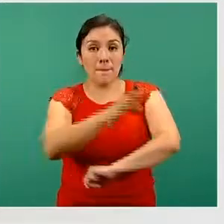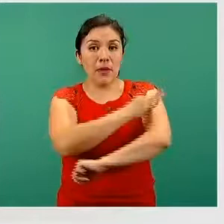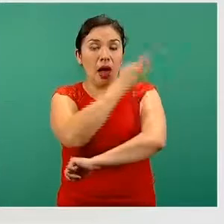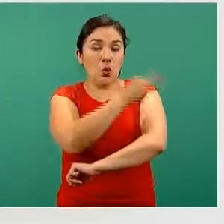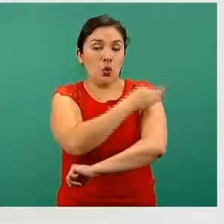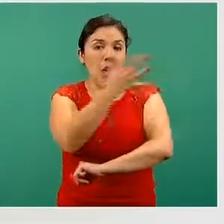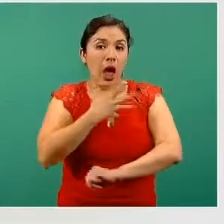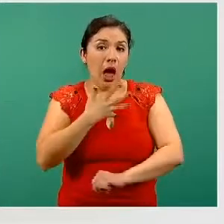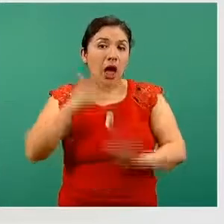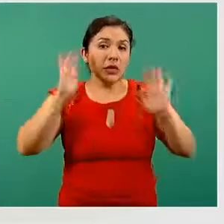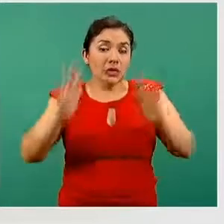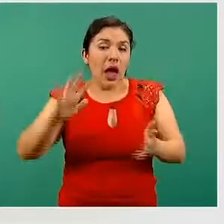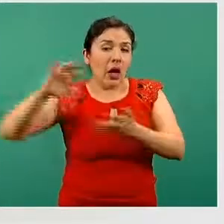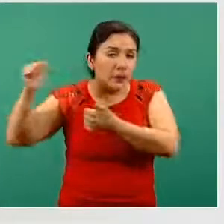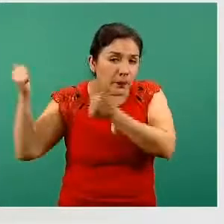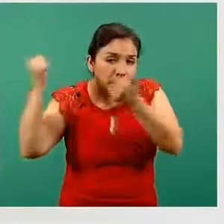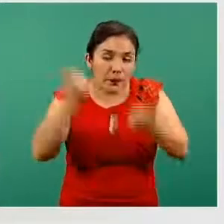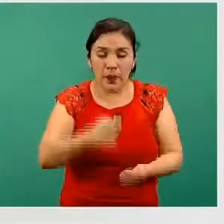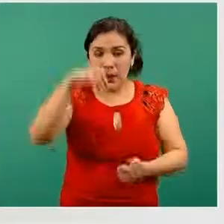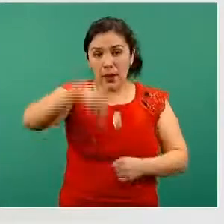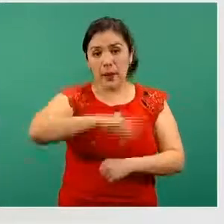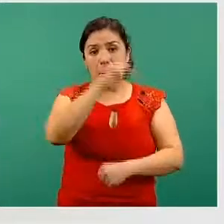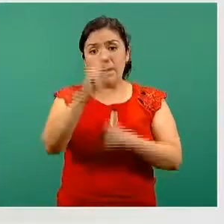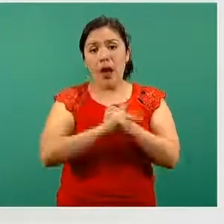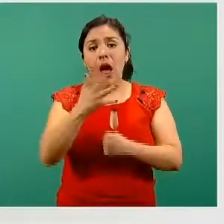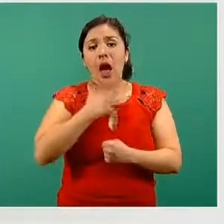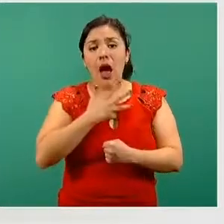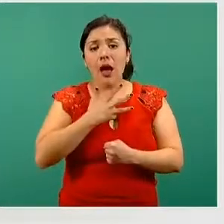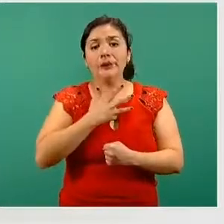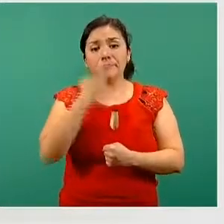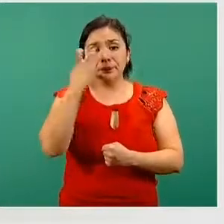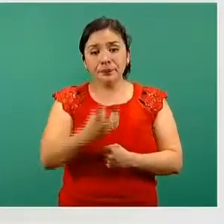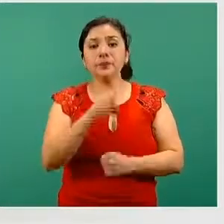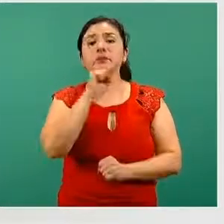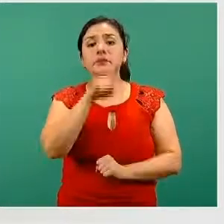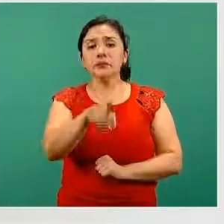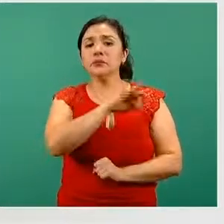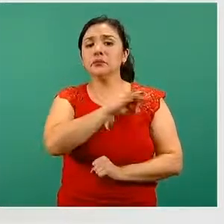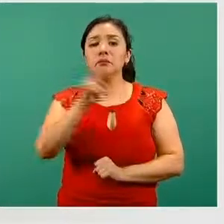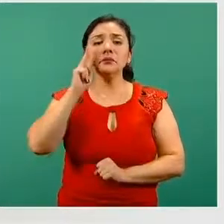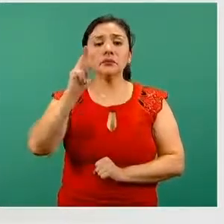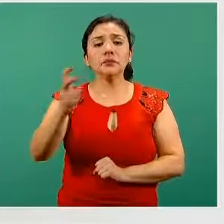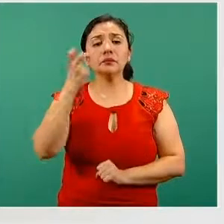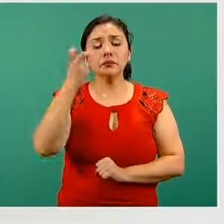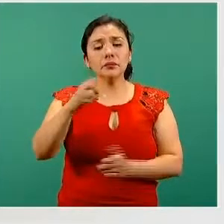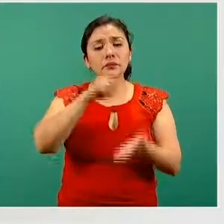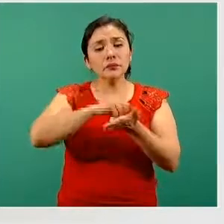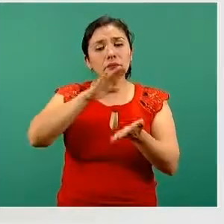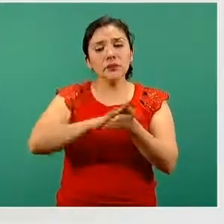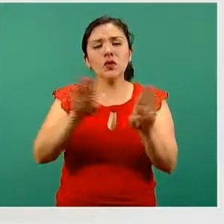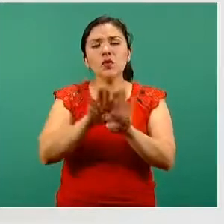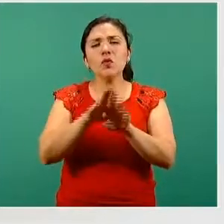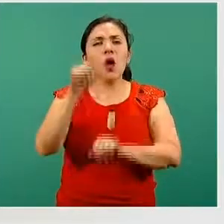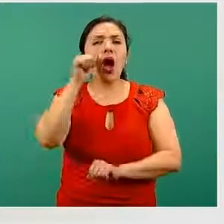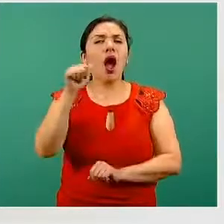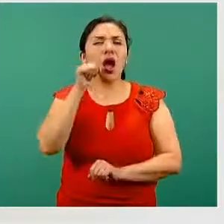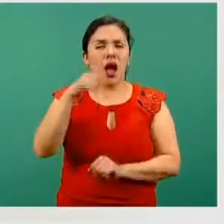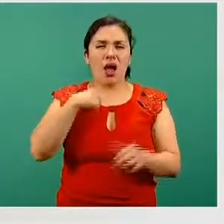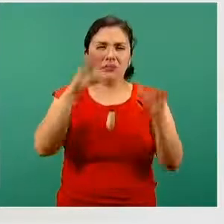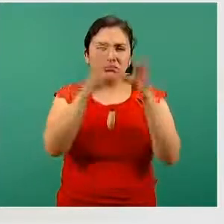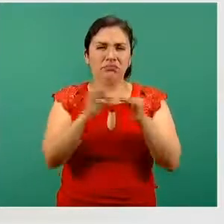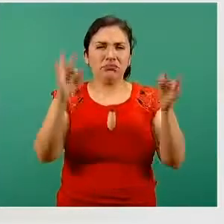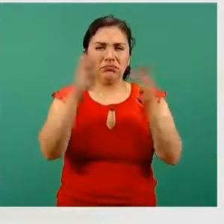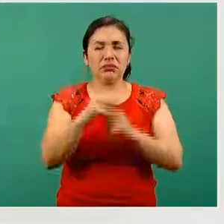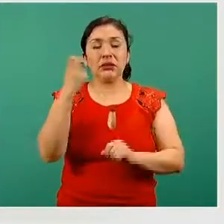6.492.375 las dosis de vacuna que hasta el momento han arribado al país, y también podemos notar, lo comentábamos ayer también